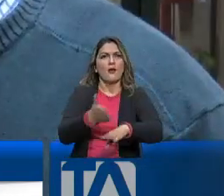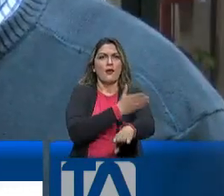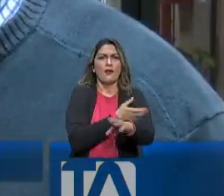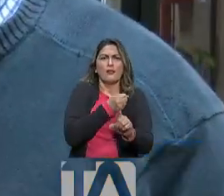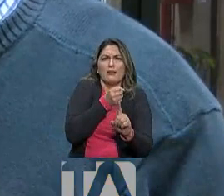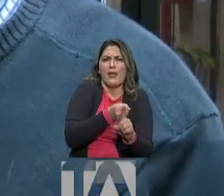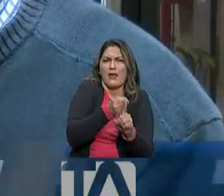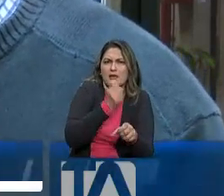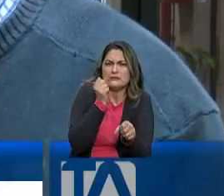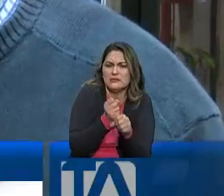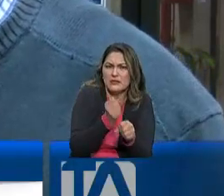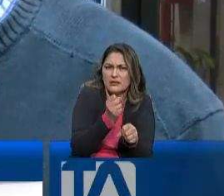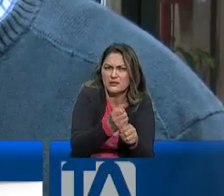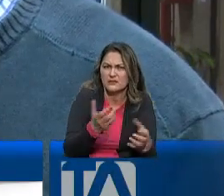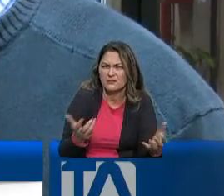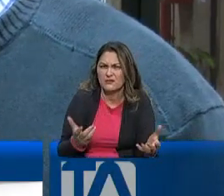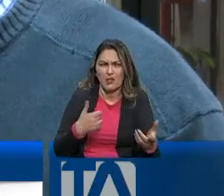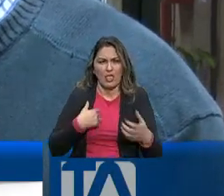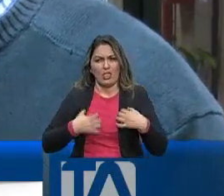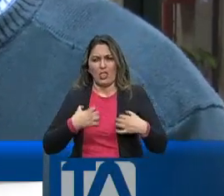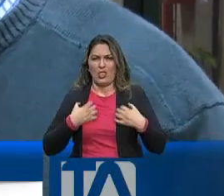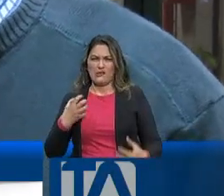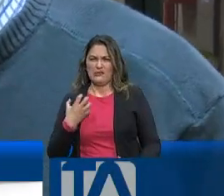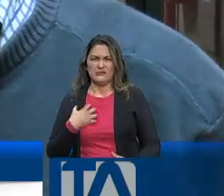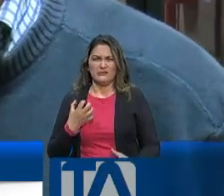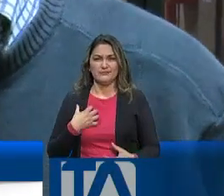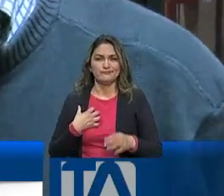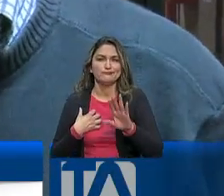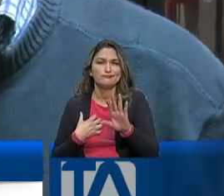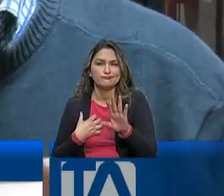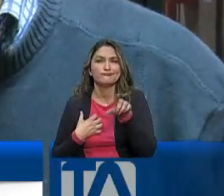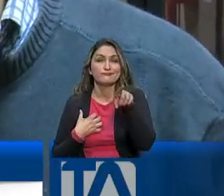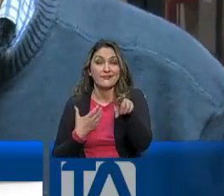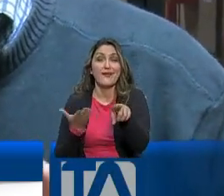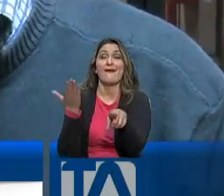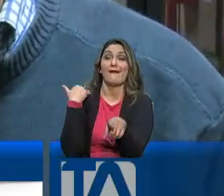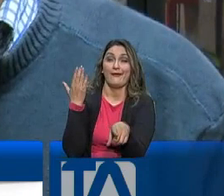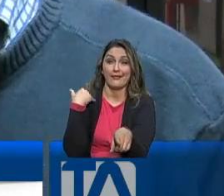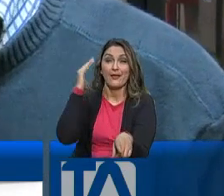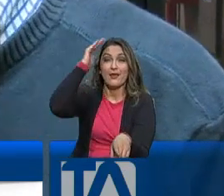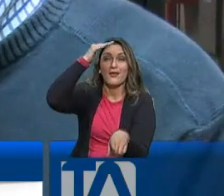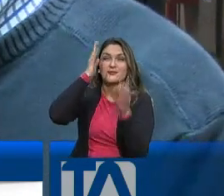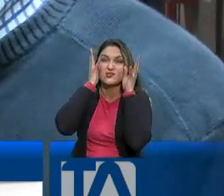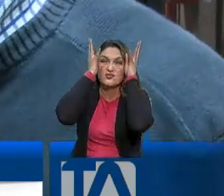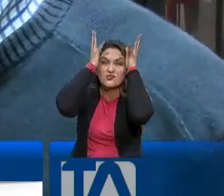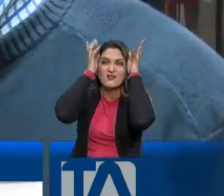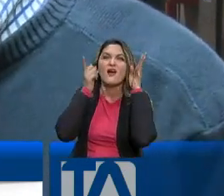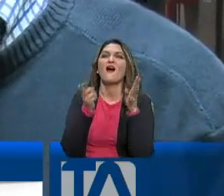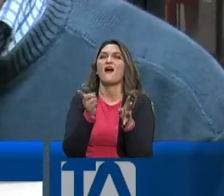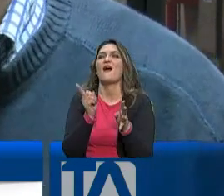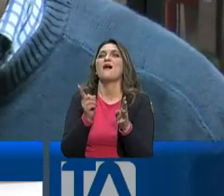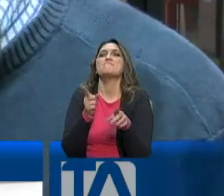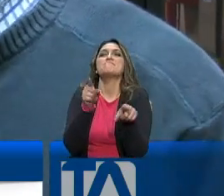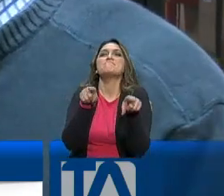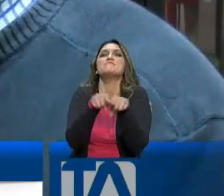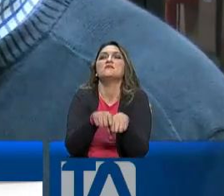ladrón juzga según su condición y querían mantener el reparto de la época yundista correísta y querían mantener las